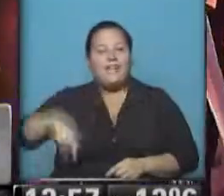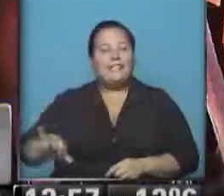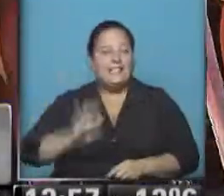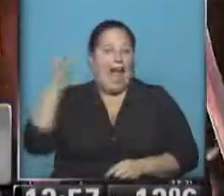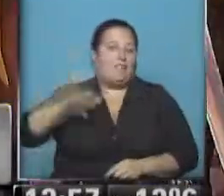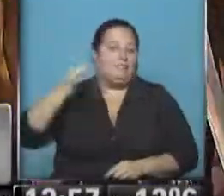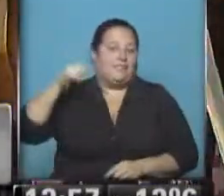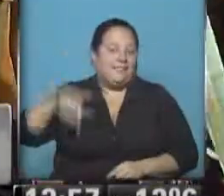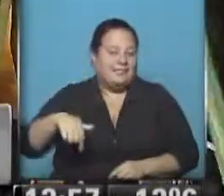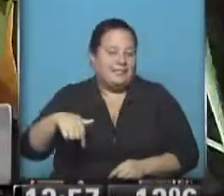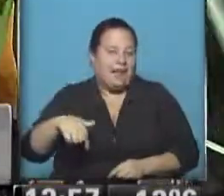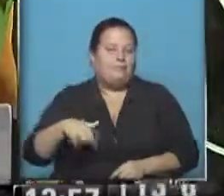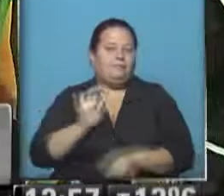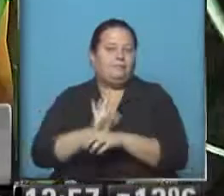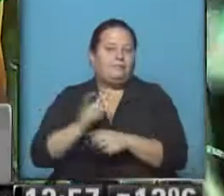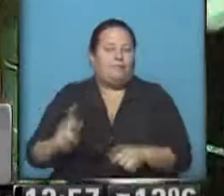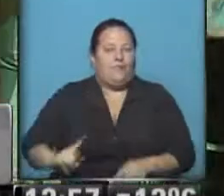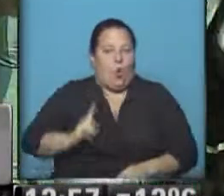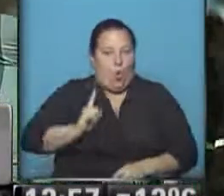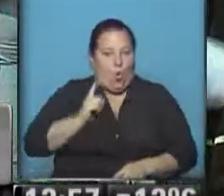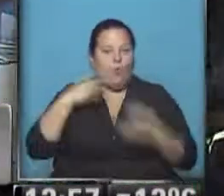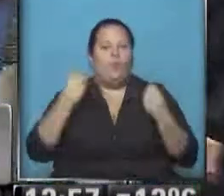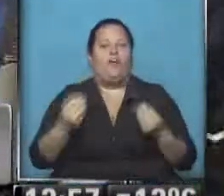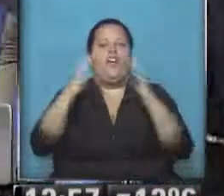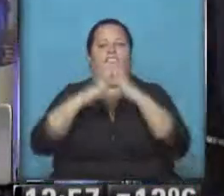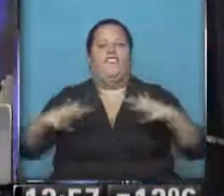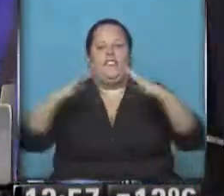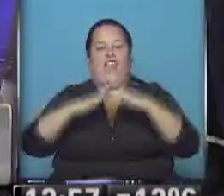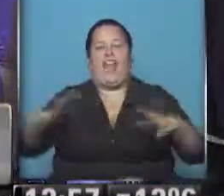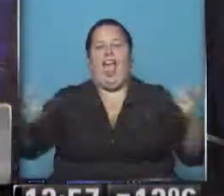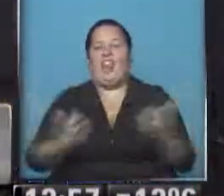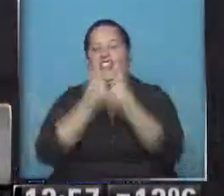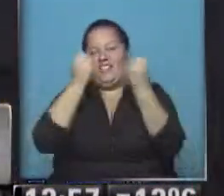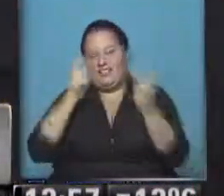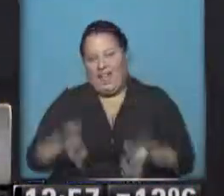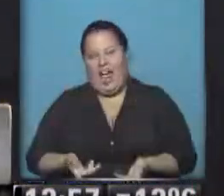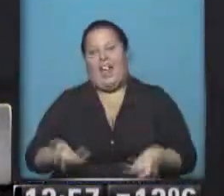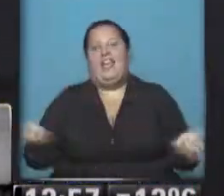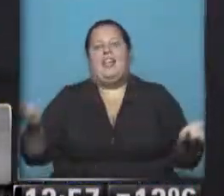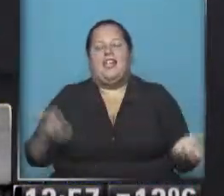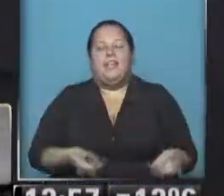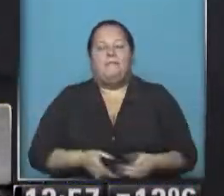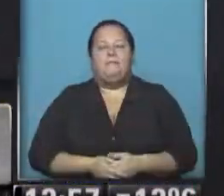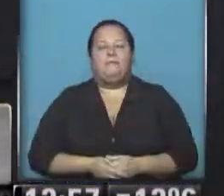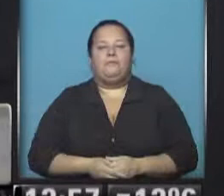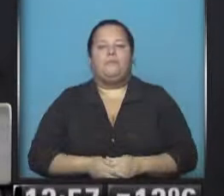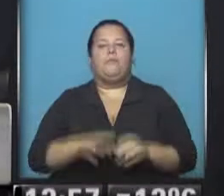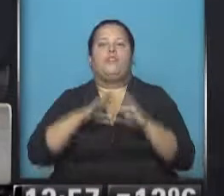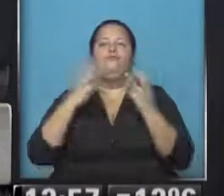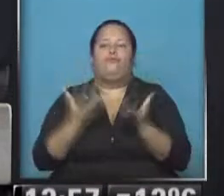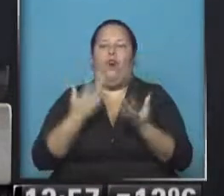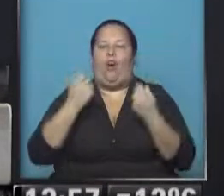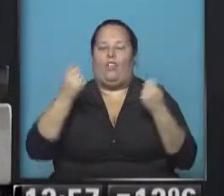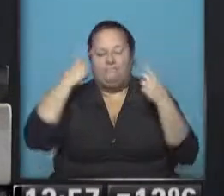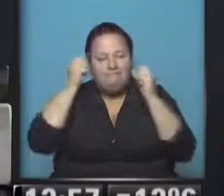especialmente un motivo de orgullo porque es una feria aniversario indudablemente y este y con toda la energía